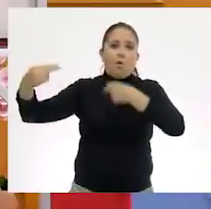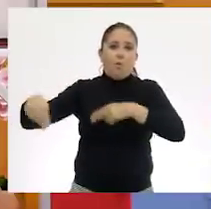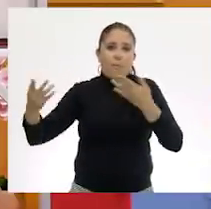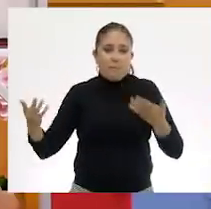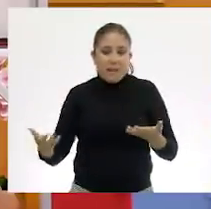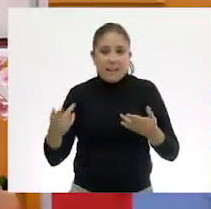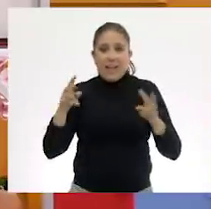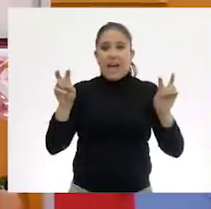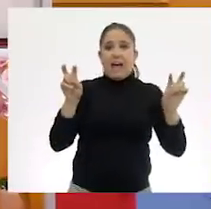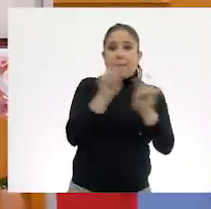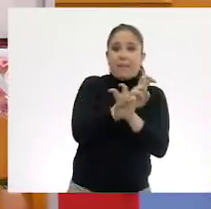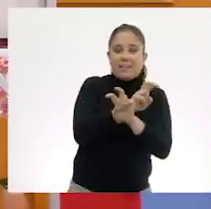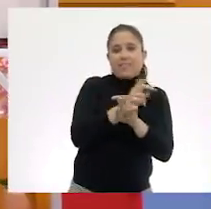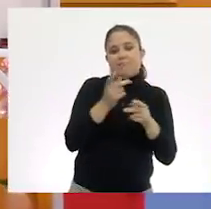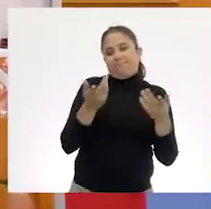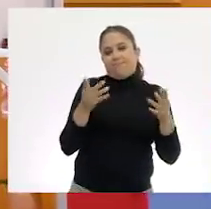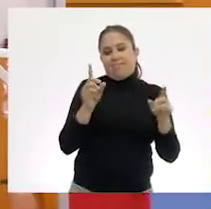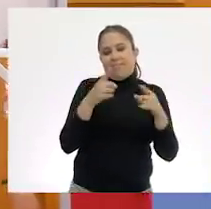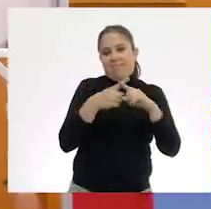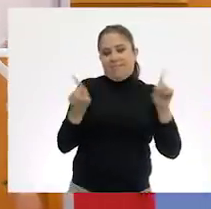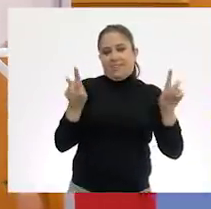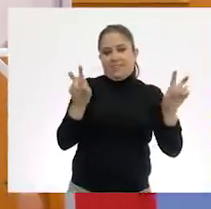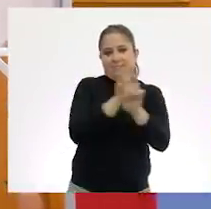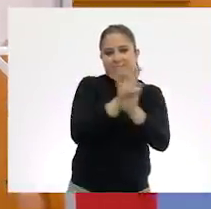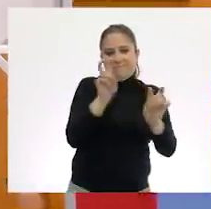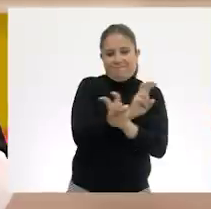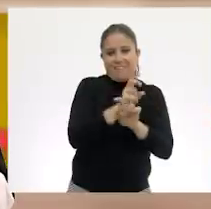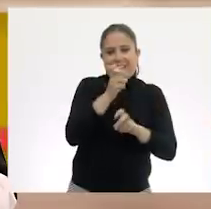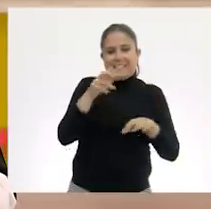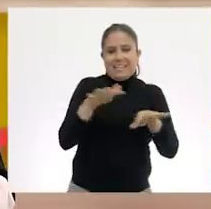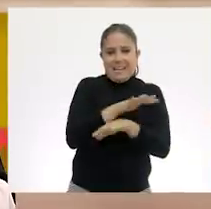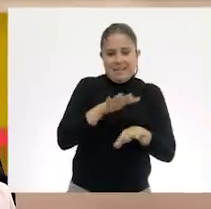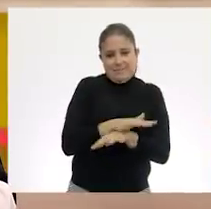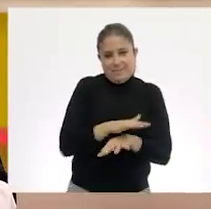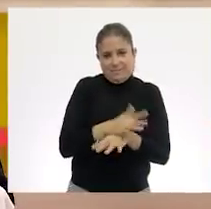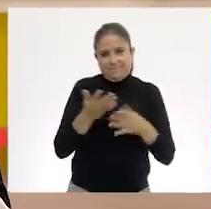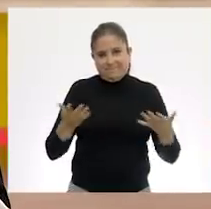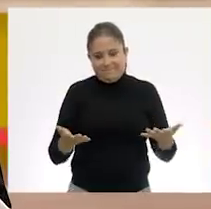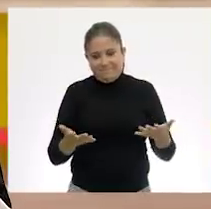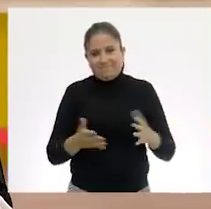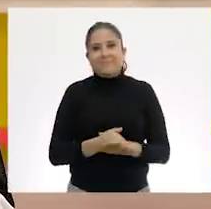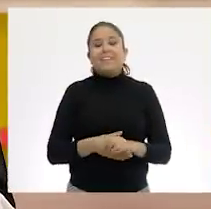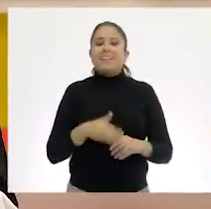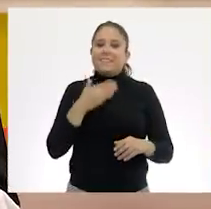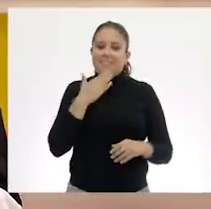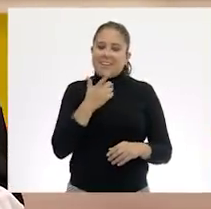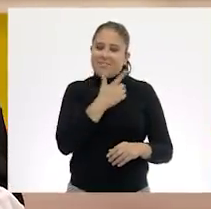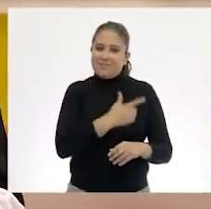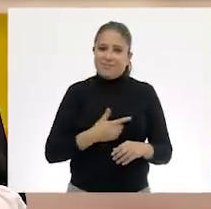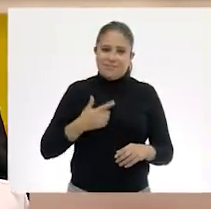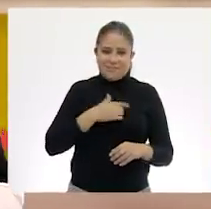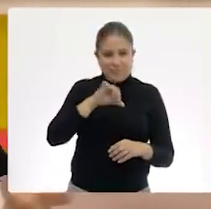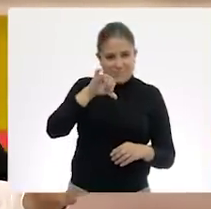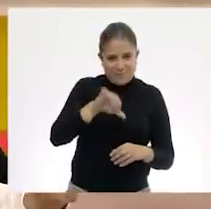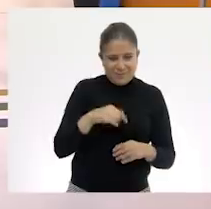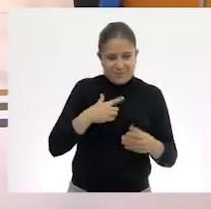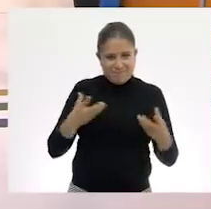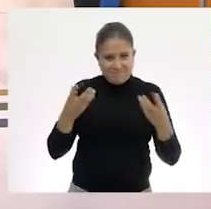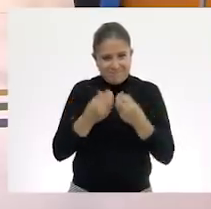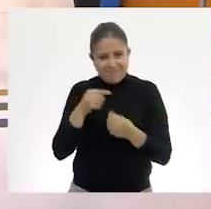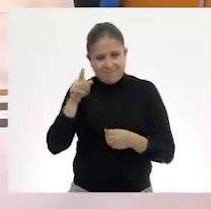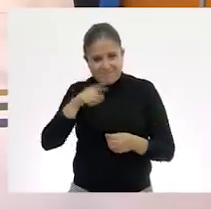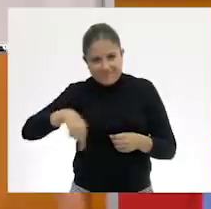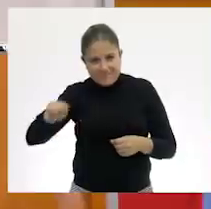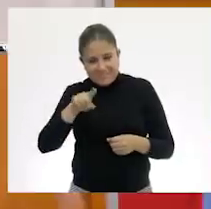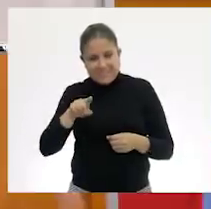el apellido materno, ah, ese es el diferente, ¿verdad? Ese es el que cambia y es el que da orden. Pues así bueno, es. Fue un gusto estar el día de hoy con ustedes y esto nos vemos